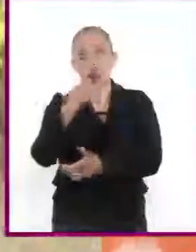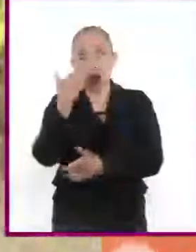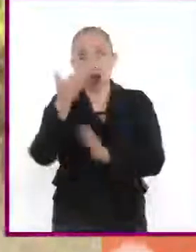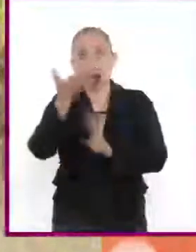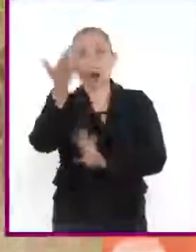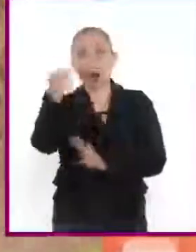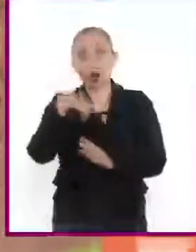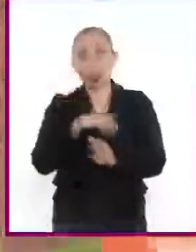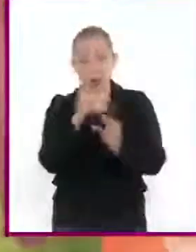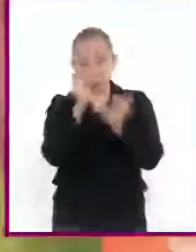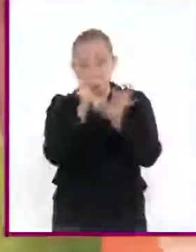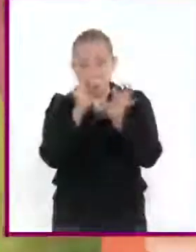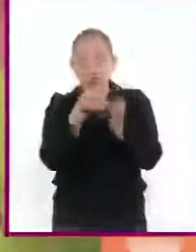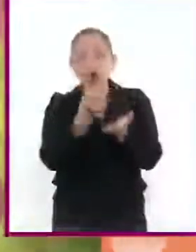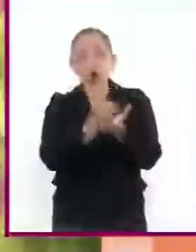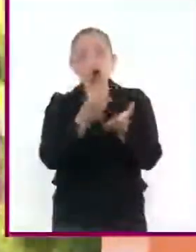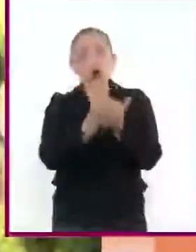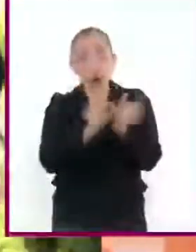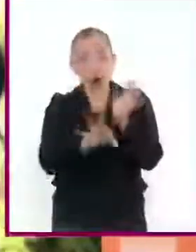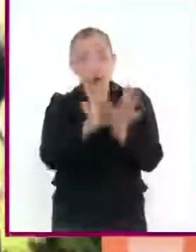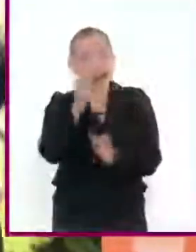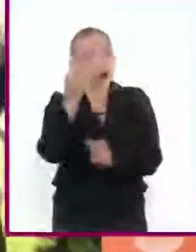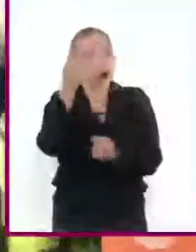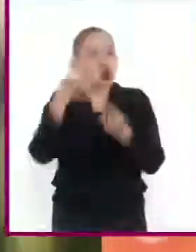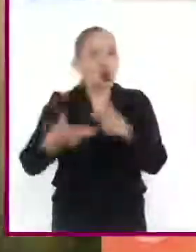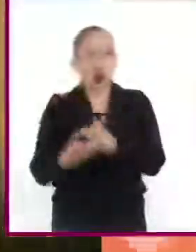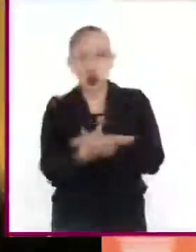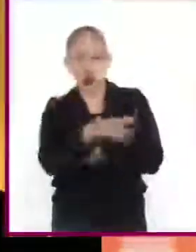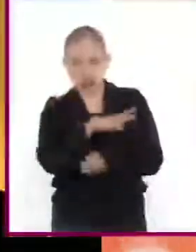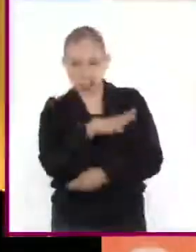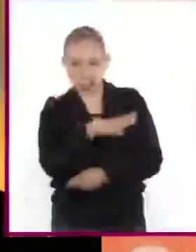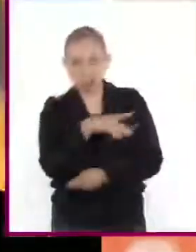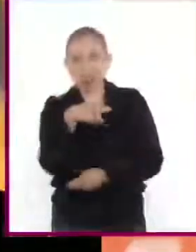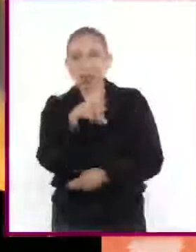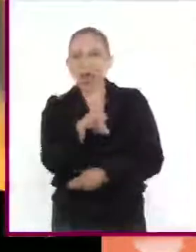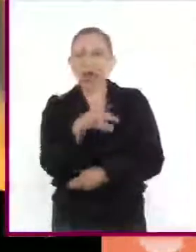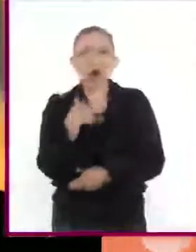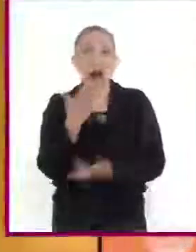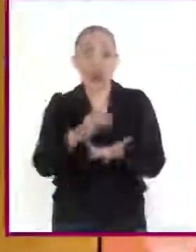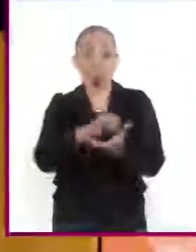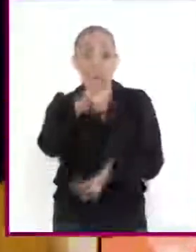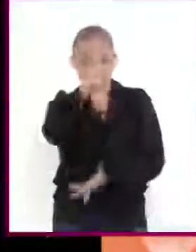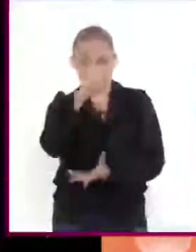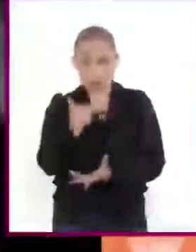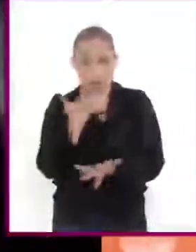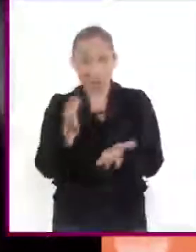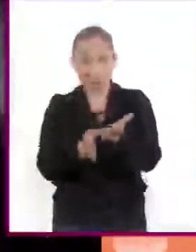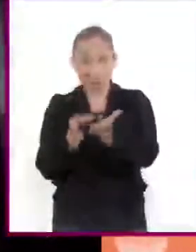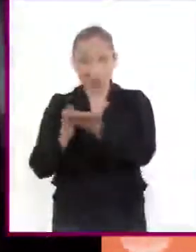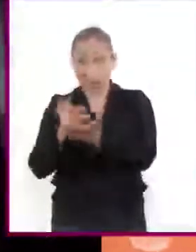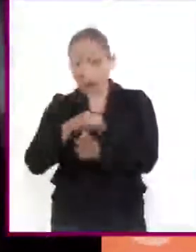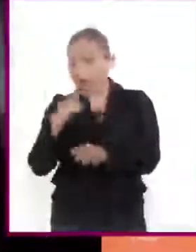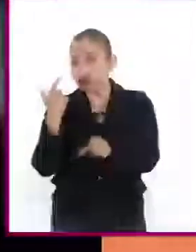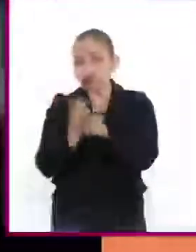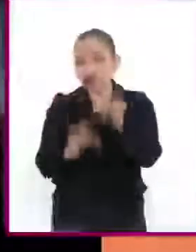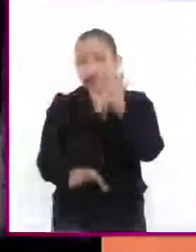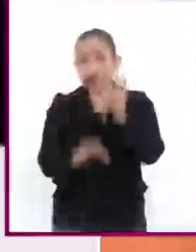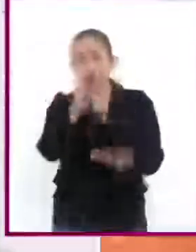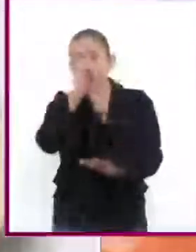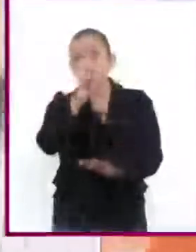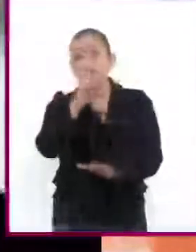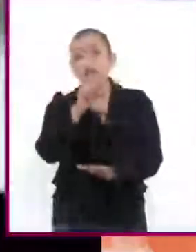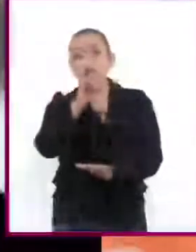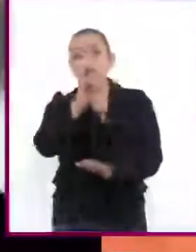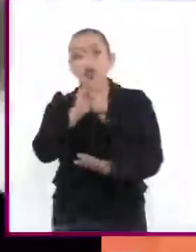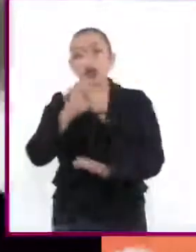tiempo, a las pepitas de oro se les podía hallar en algunos ríos. Sin embargo, la mayor parte de los metales se encuentran en forma de